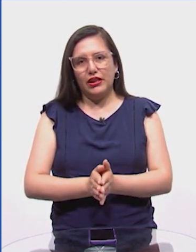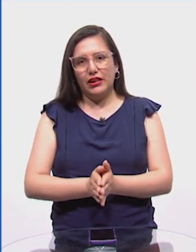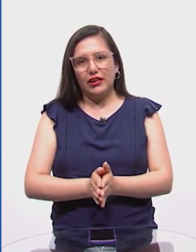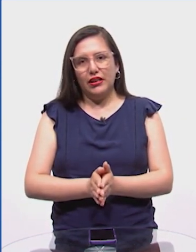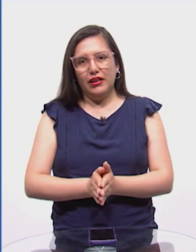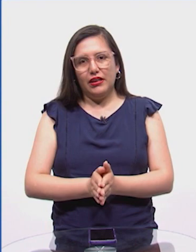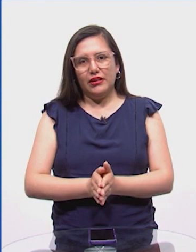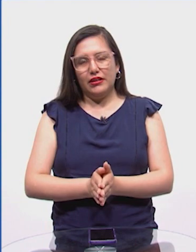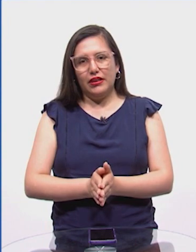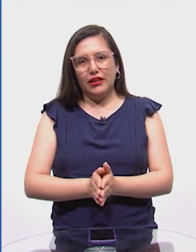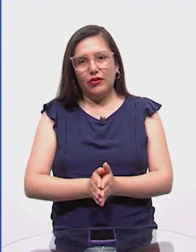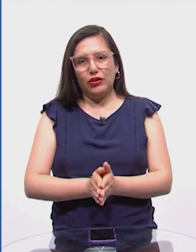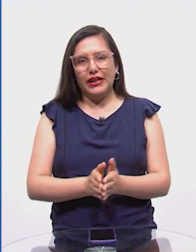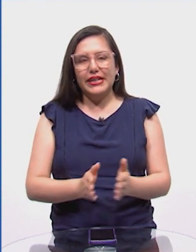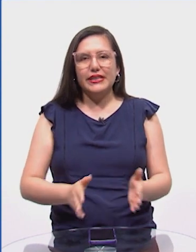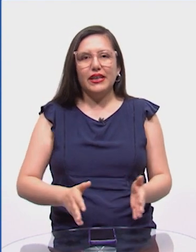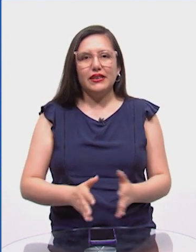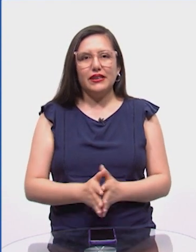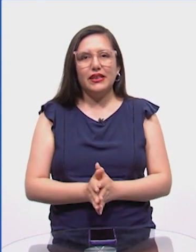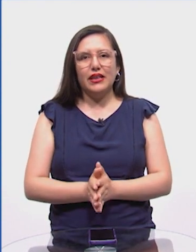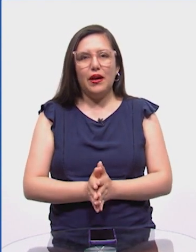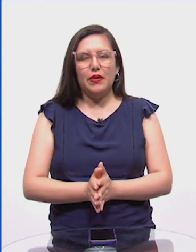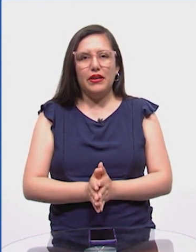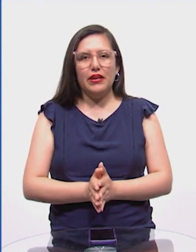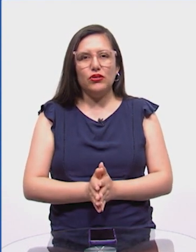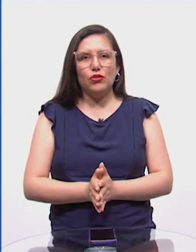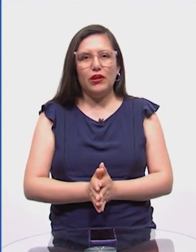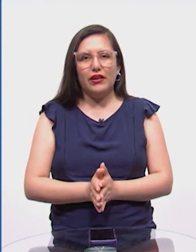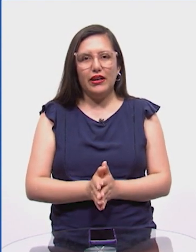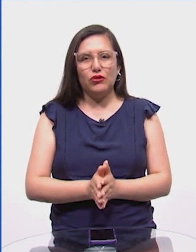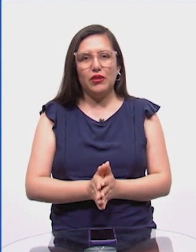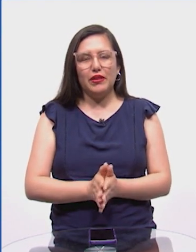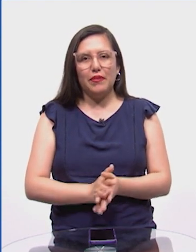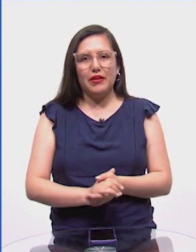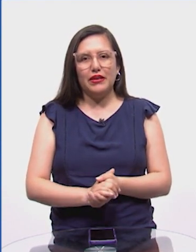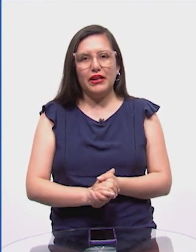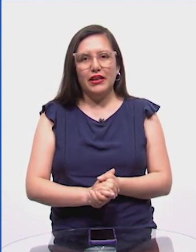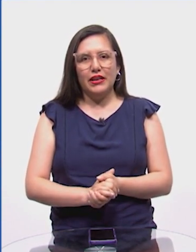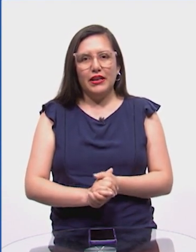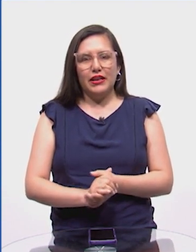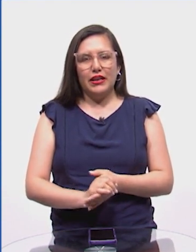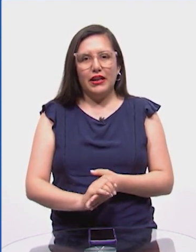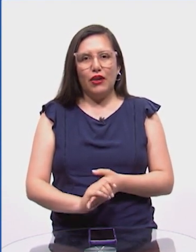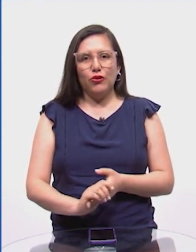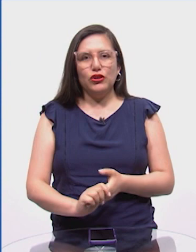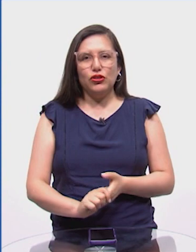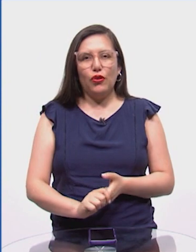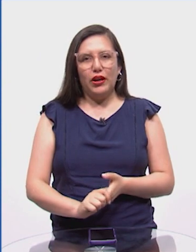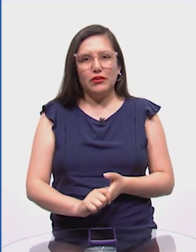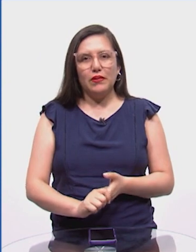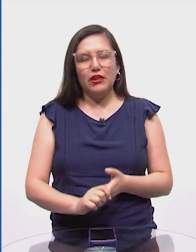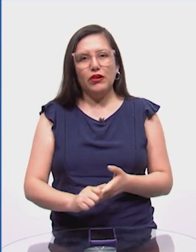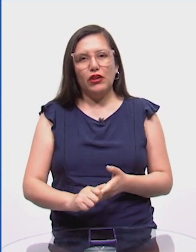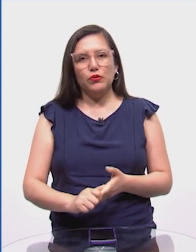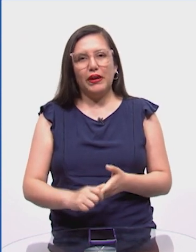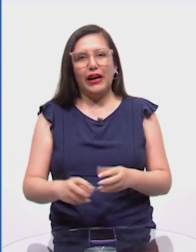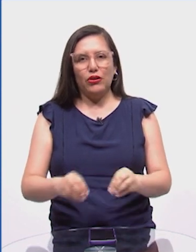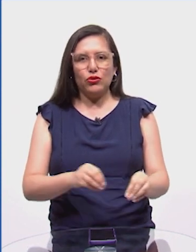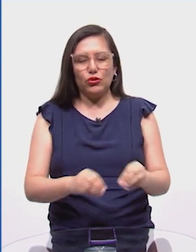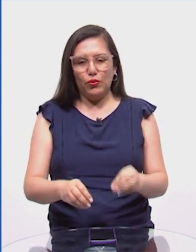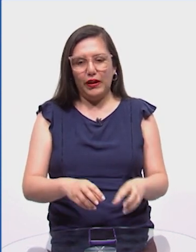cultivo de hortalizas, etcétera, y esto ha decaído tremendamente. Las condiciones, imagino